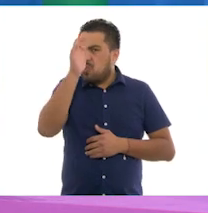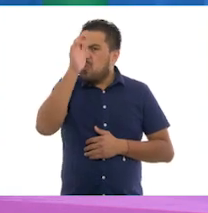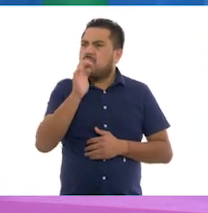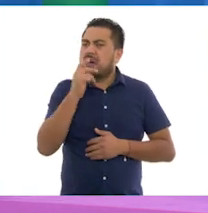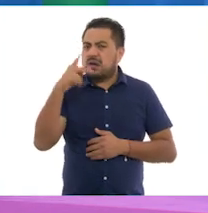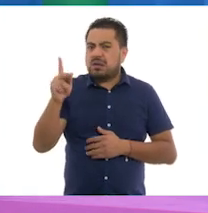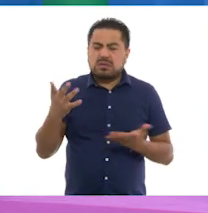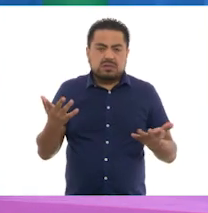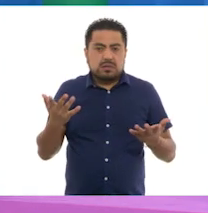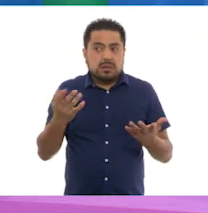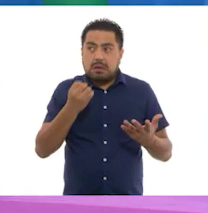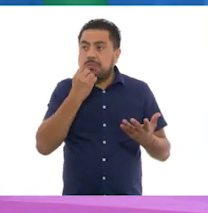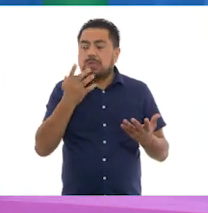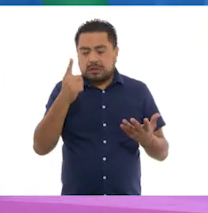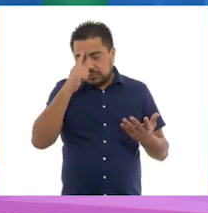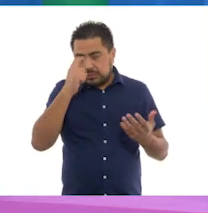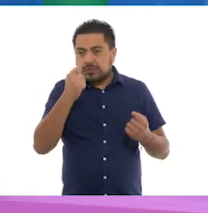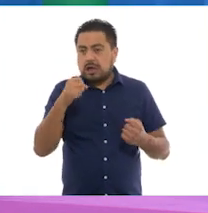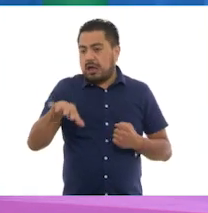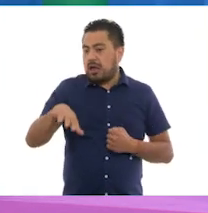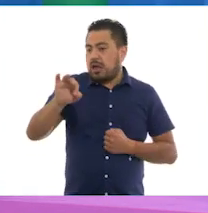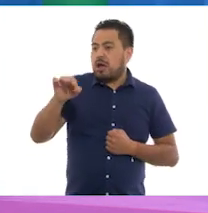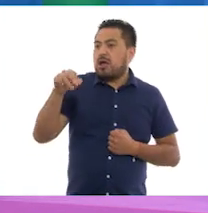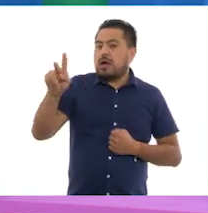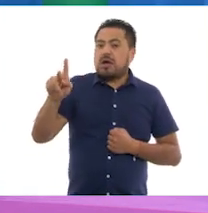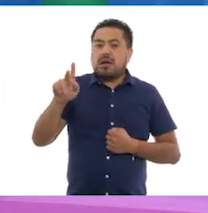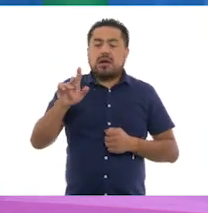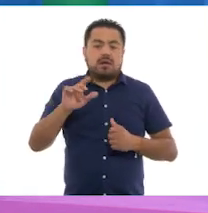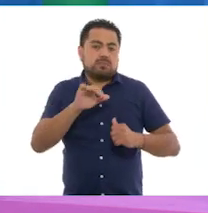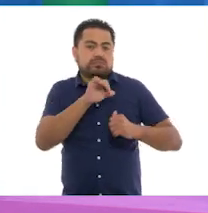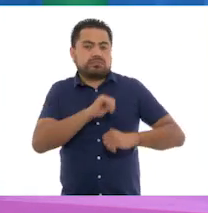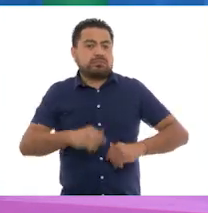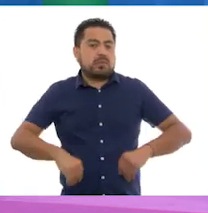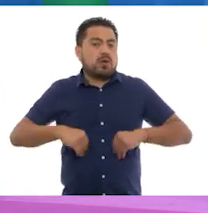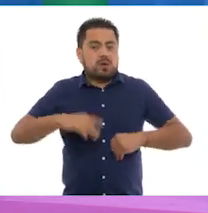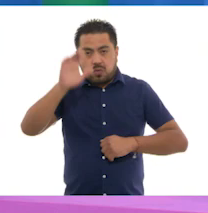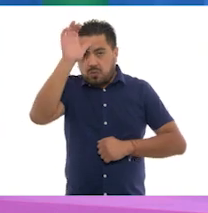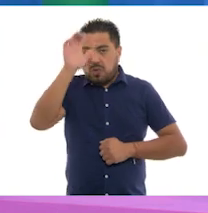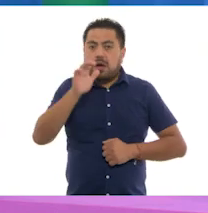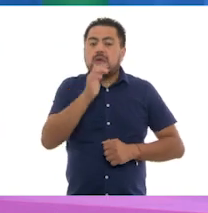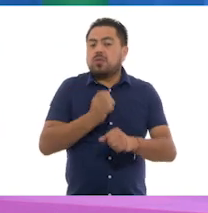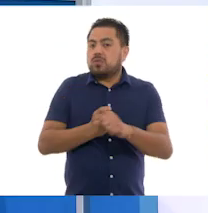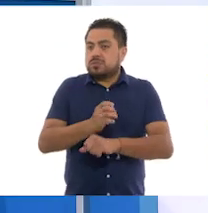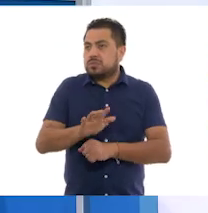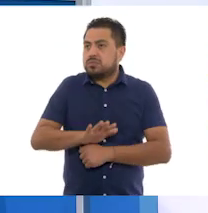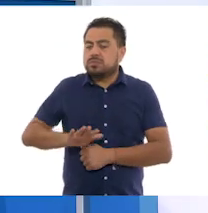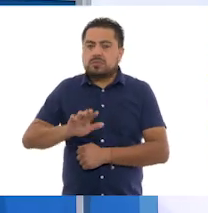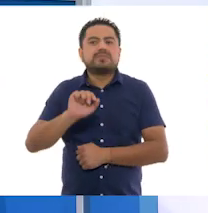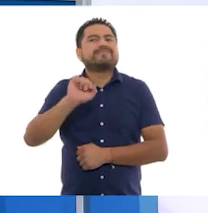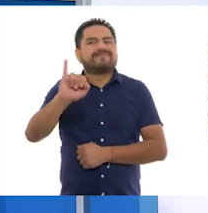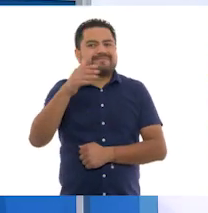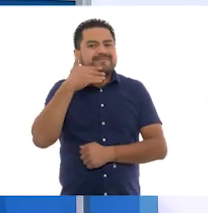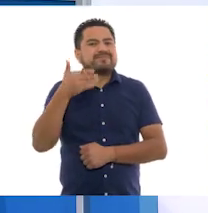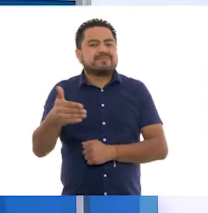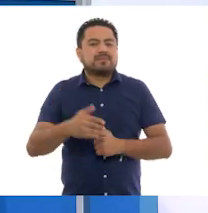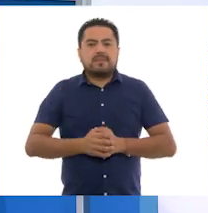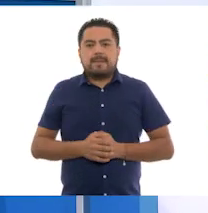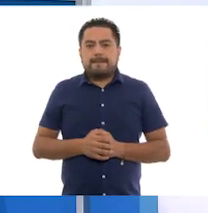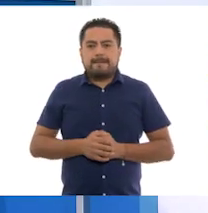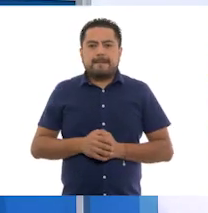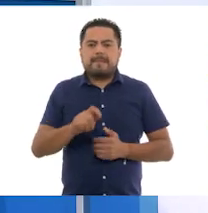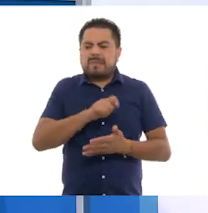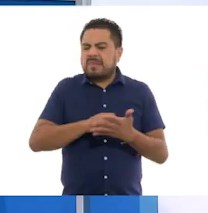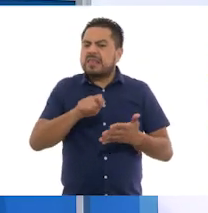¡wow! ¿No? Que bueno, seguramente fue nombrada así porque era una especie que habitó en el estado de Coahuila. Muy bien, Juan Carlos. ¿Y